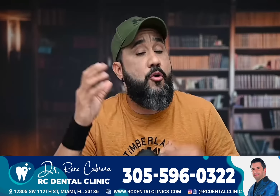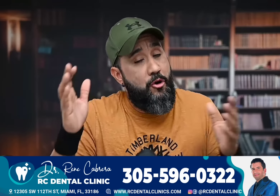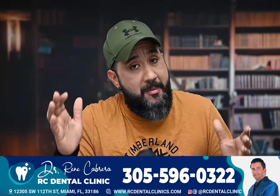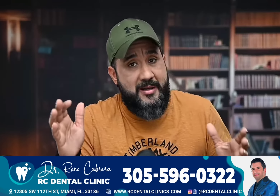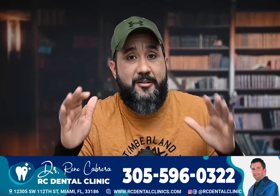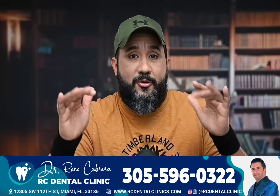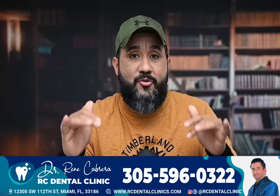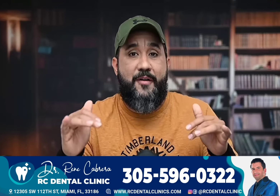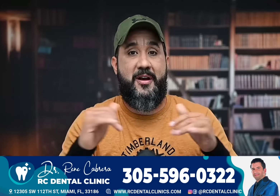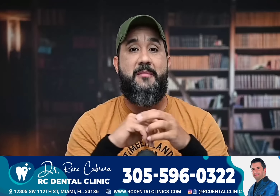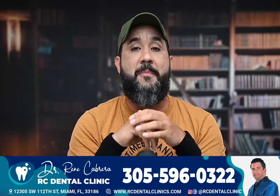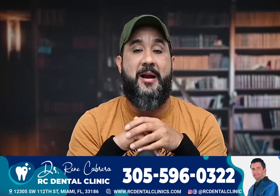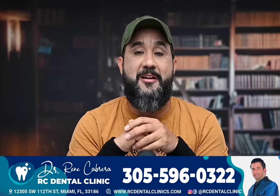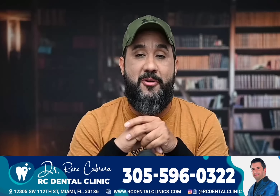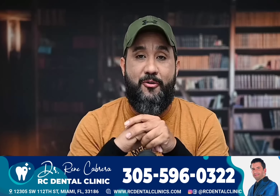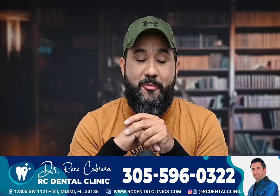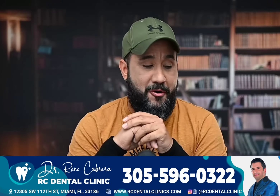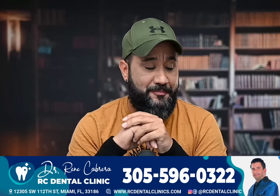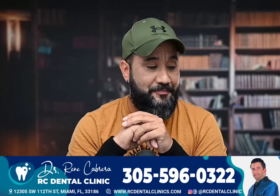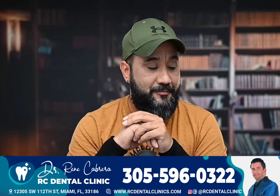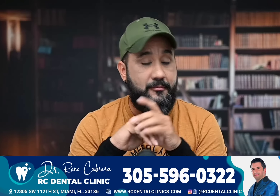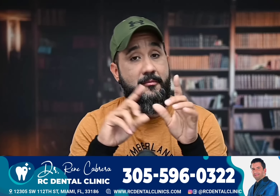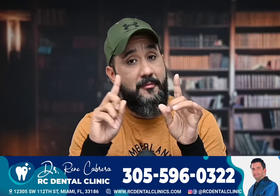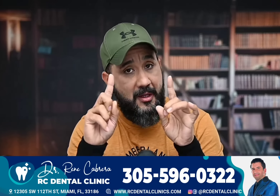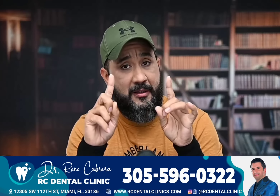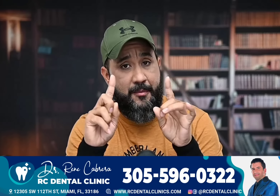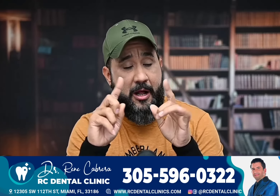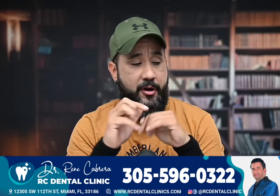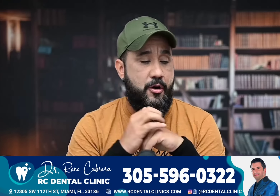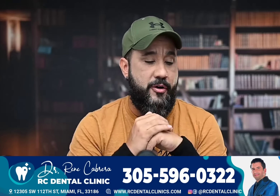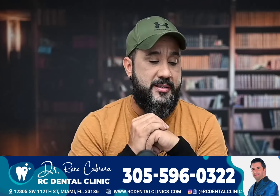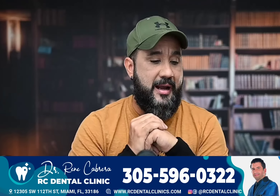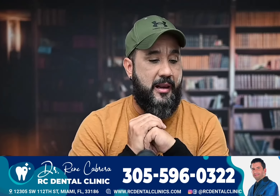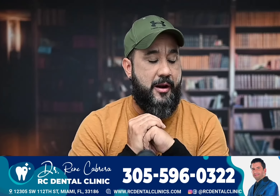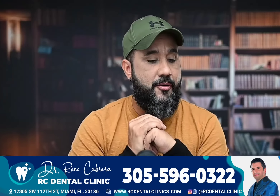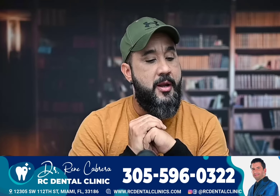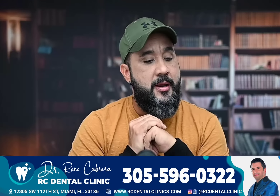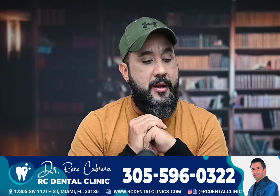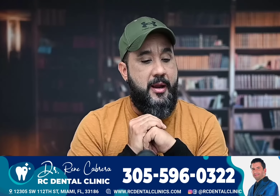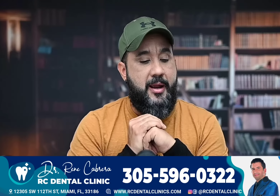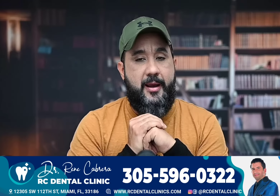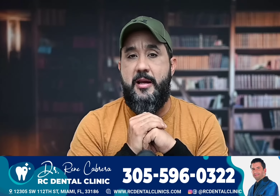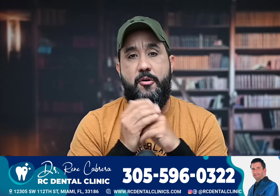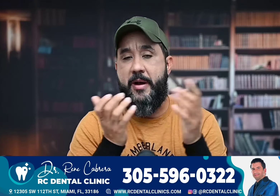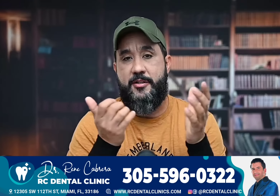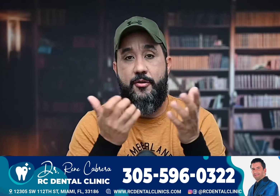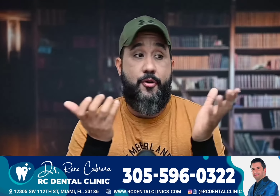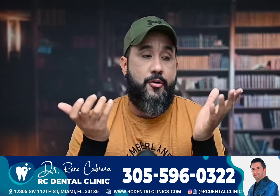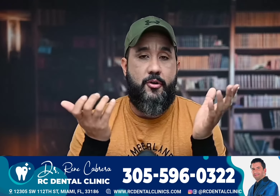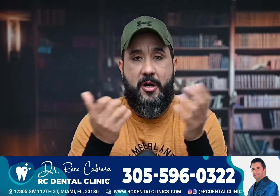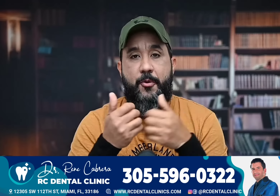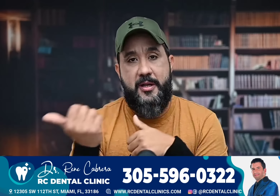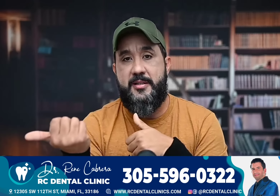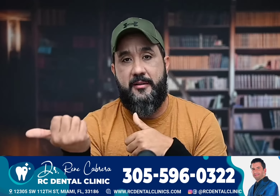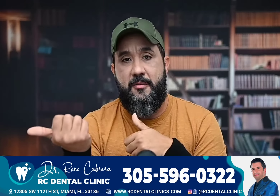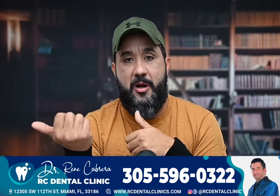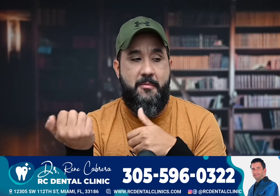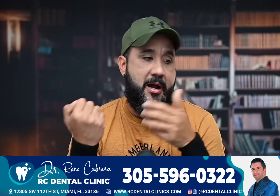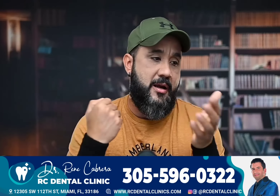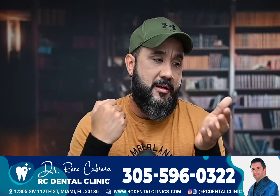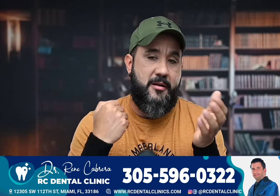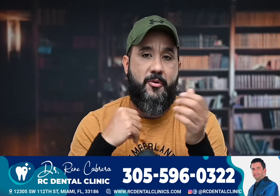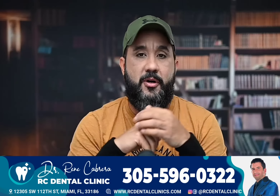bueno con los demás yo creo que Sudáfrica es el más pequeño del grupo no determinados lones a claro eh Y en comparación con otras potencias